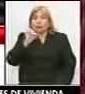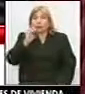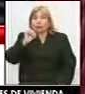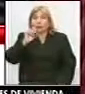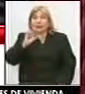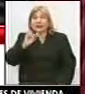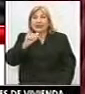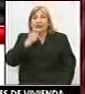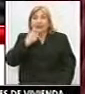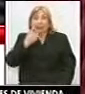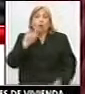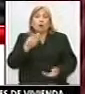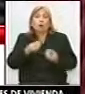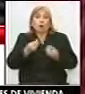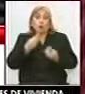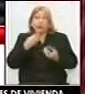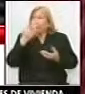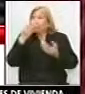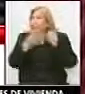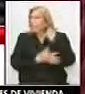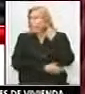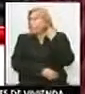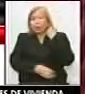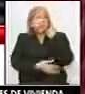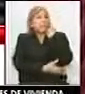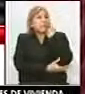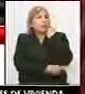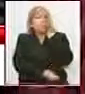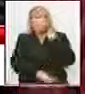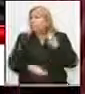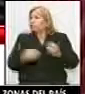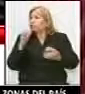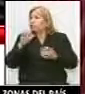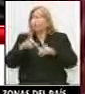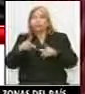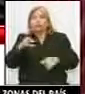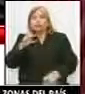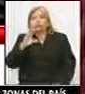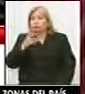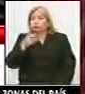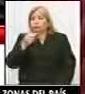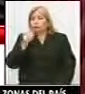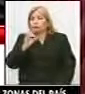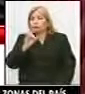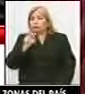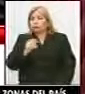ser. En la zona más paupérrima, más pobre, más necesitada de Pachacute.